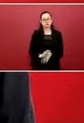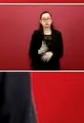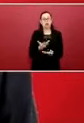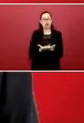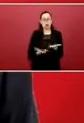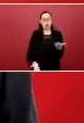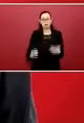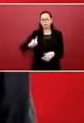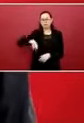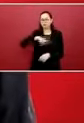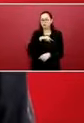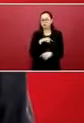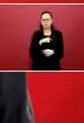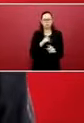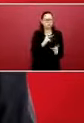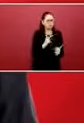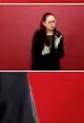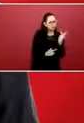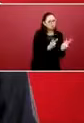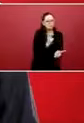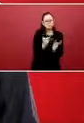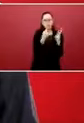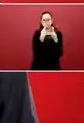haciendo estamos encontrando